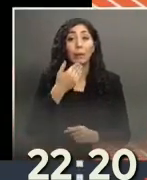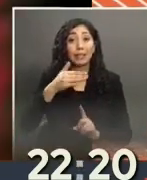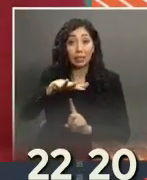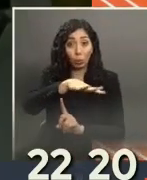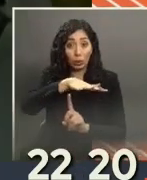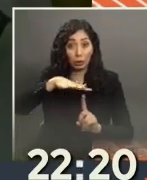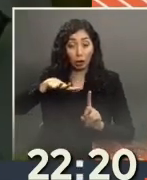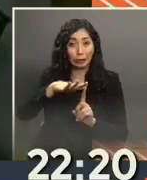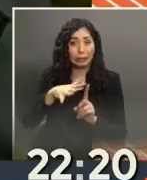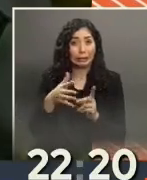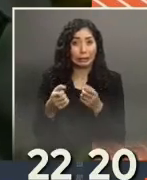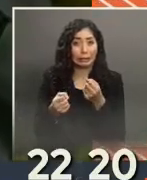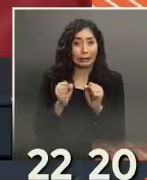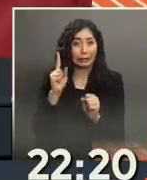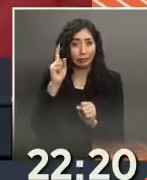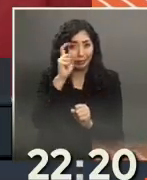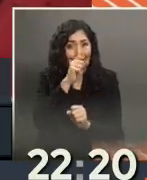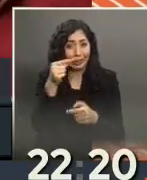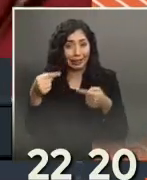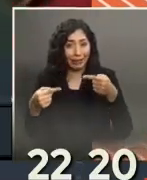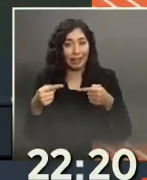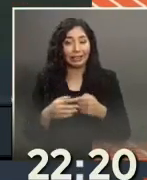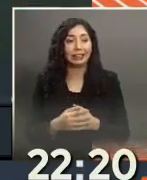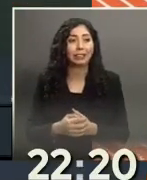en torno a los debates